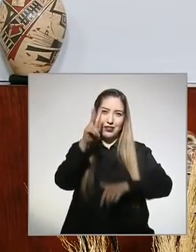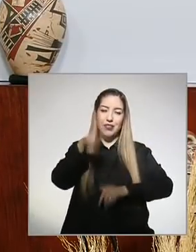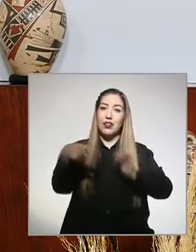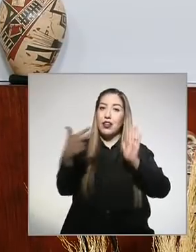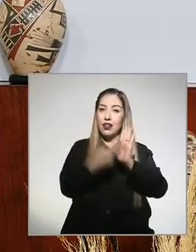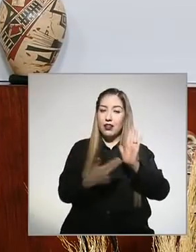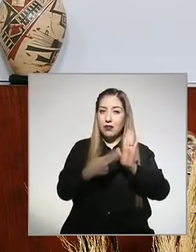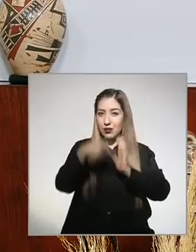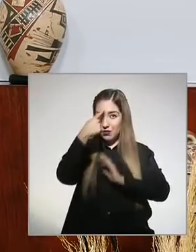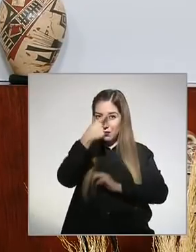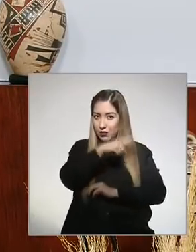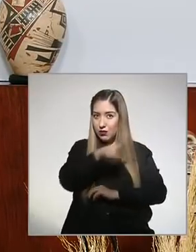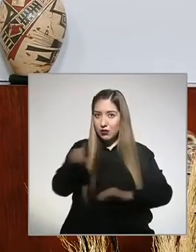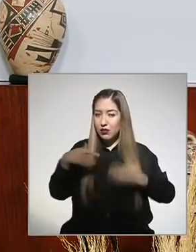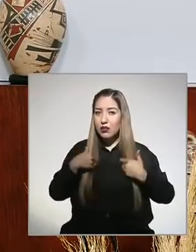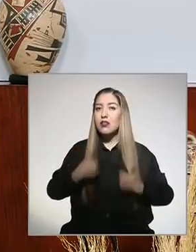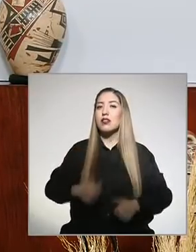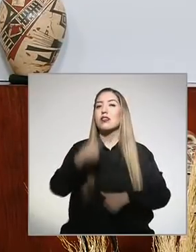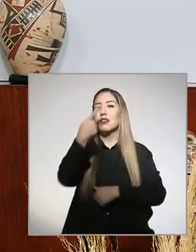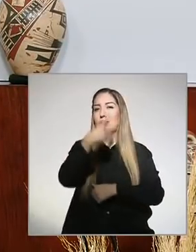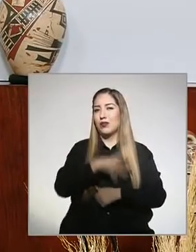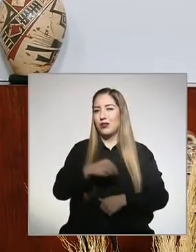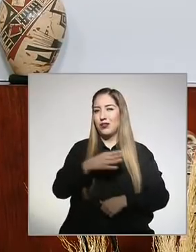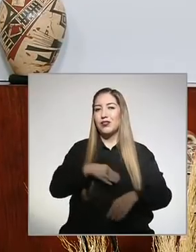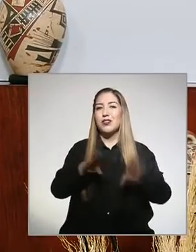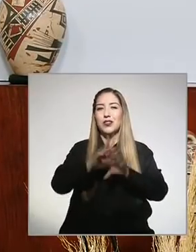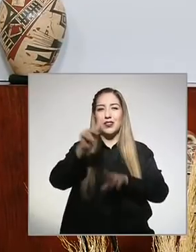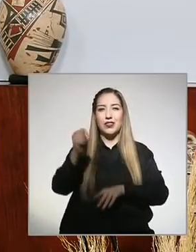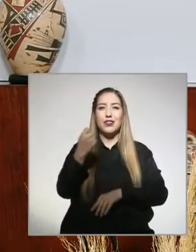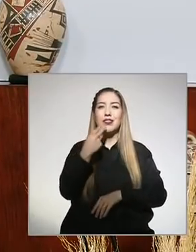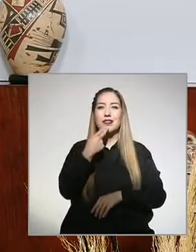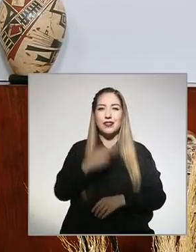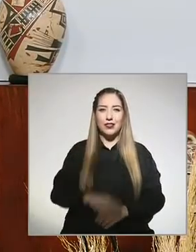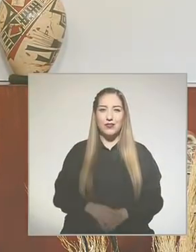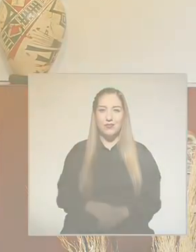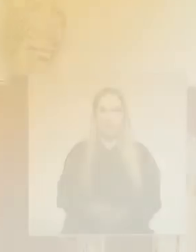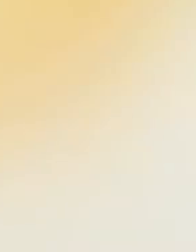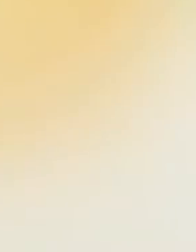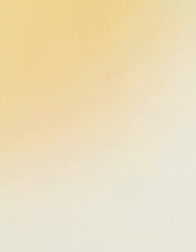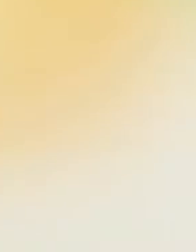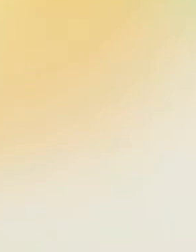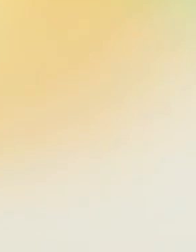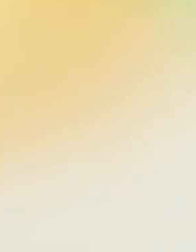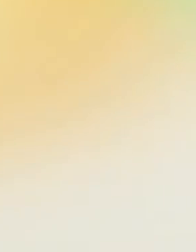entender a sus hijos, a sus hijas y cómo usan la tecnología. No se vayan.